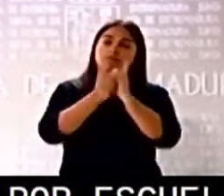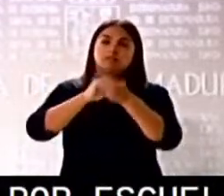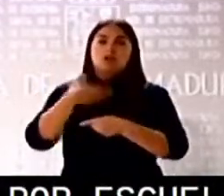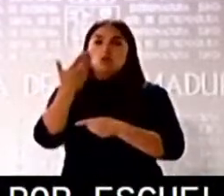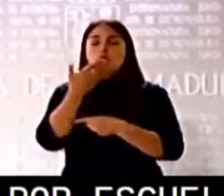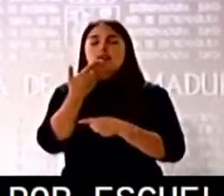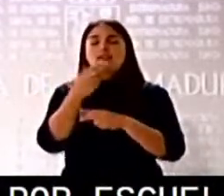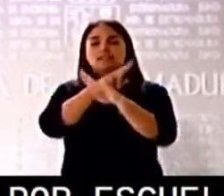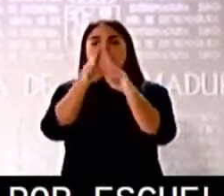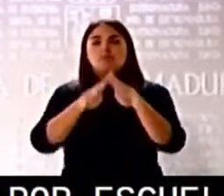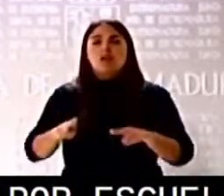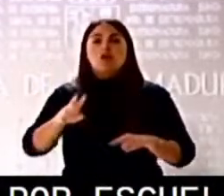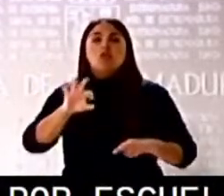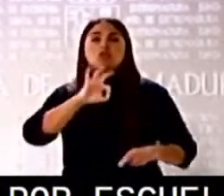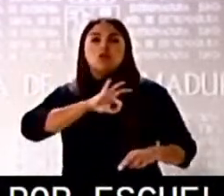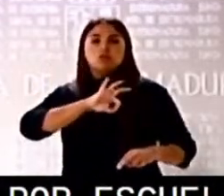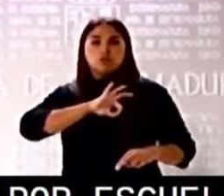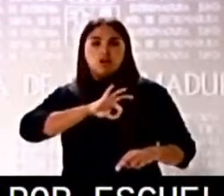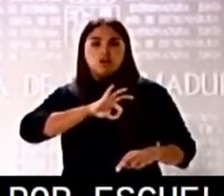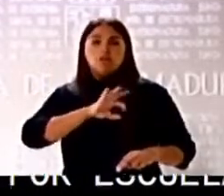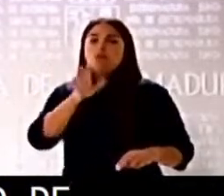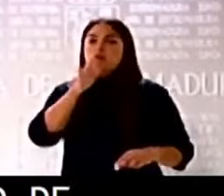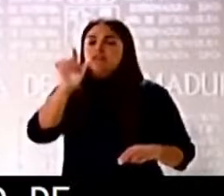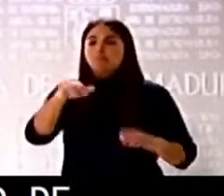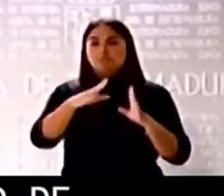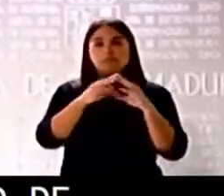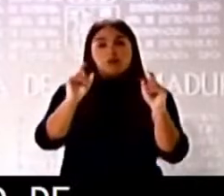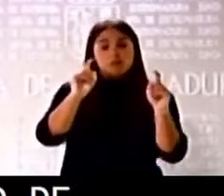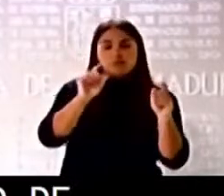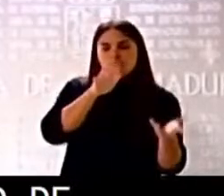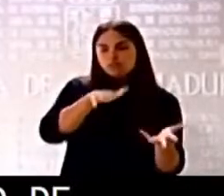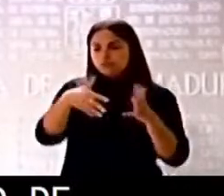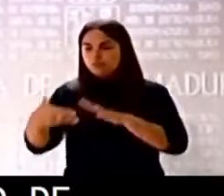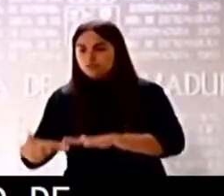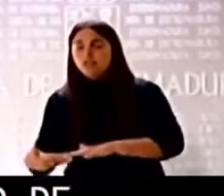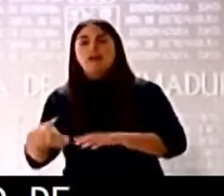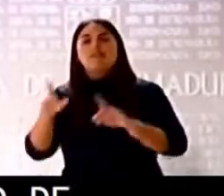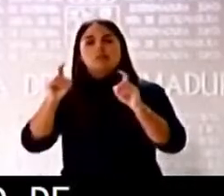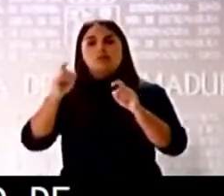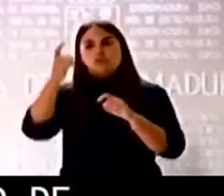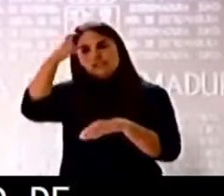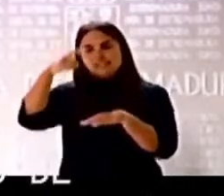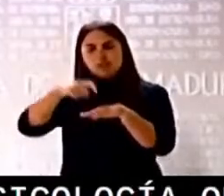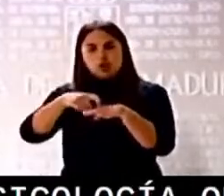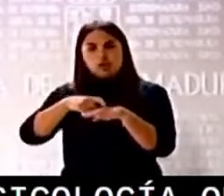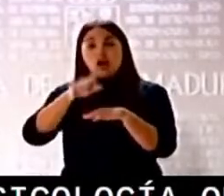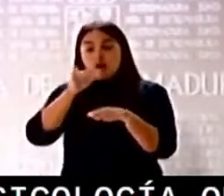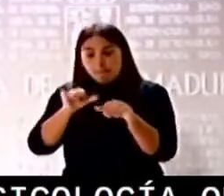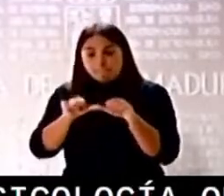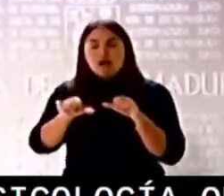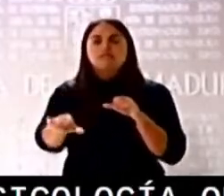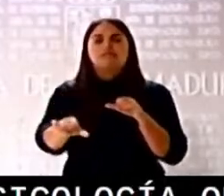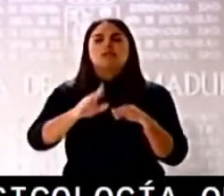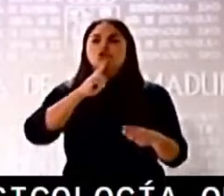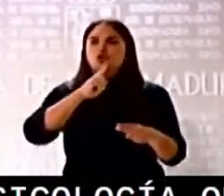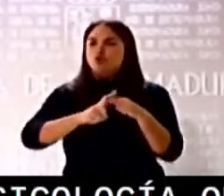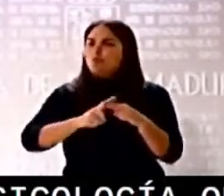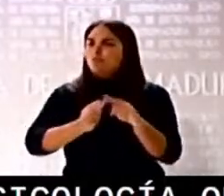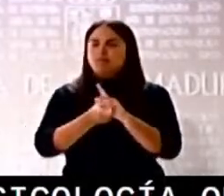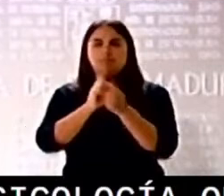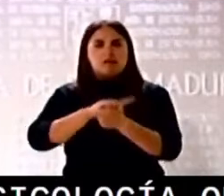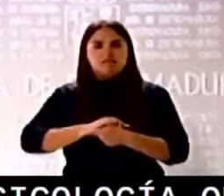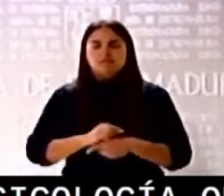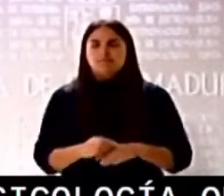Doctorado y la Facultad de Educación por Facultad de Educación y Psicología, que es como a partir de este momento se